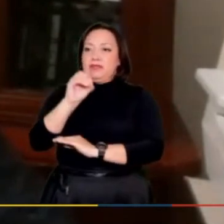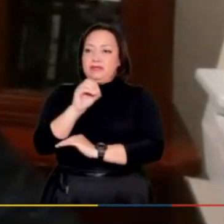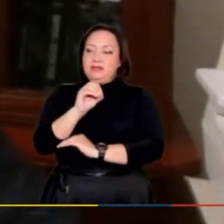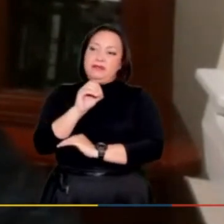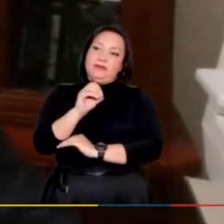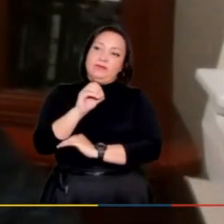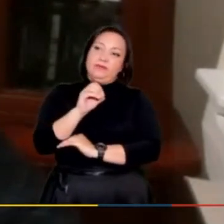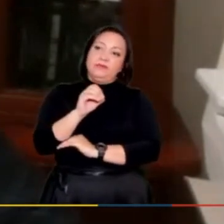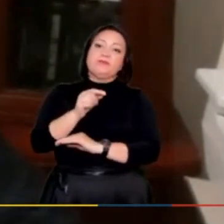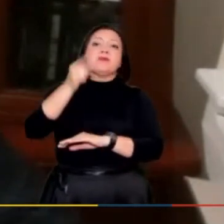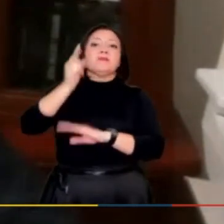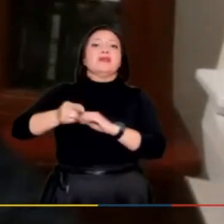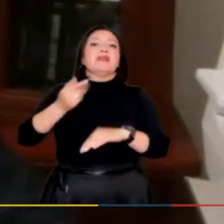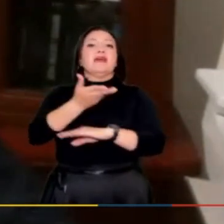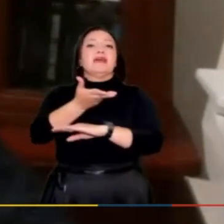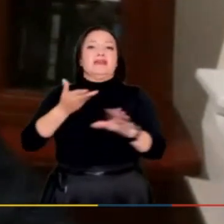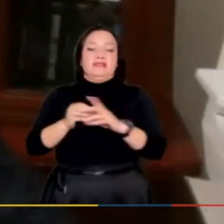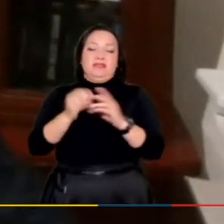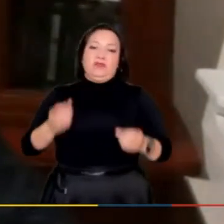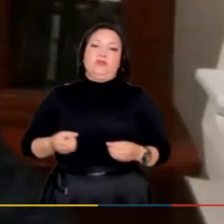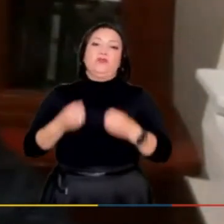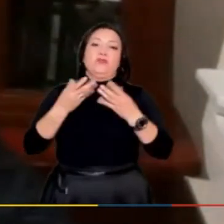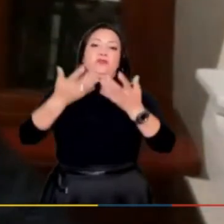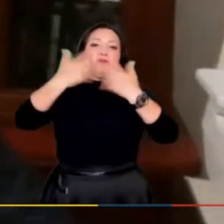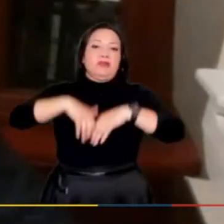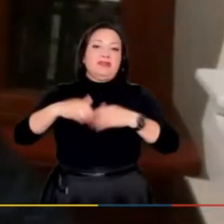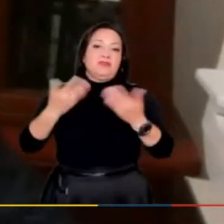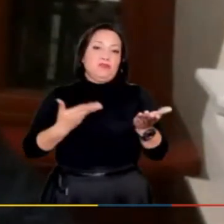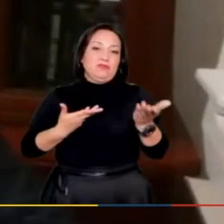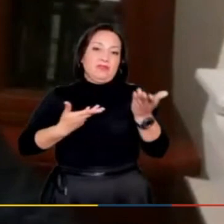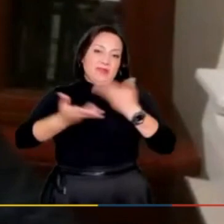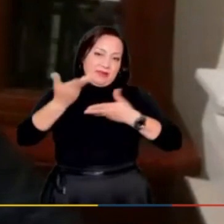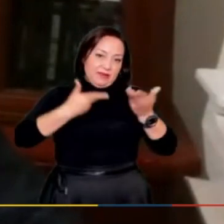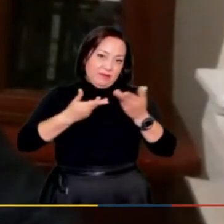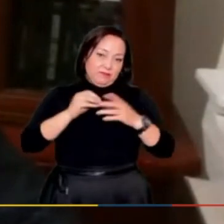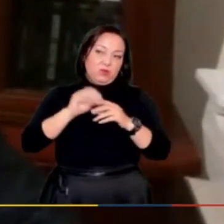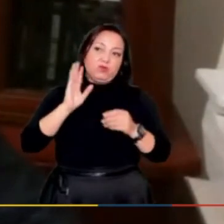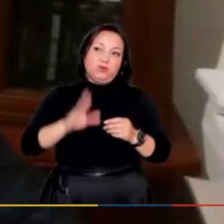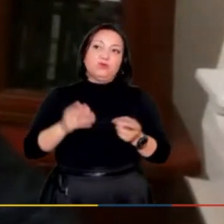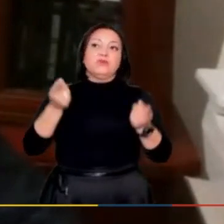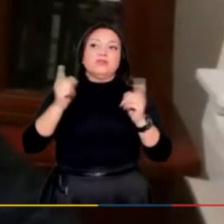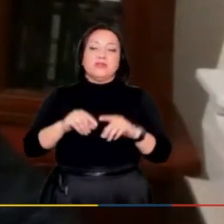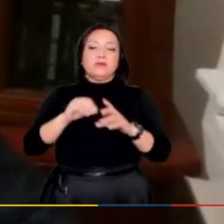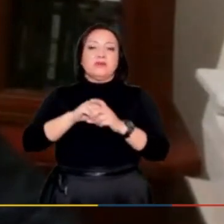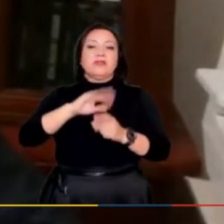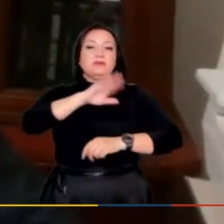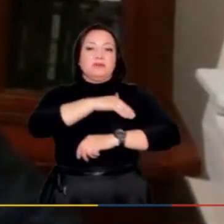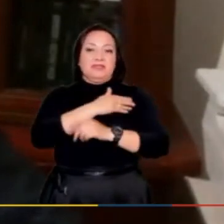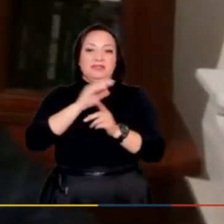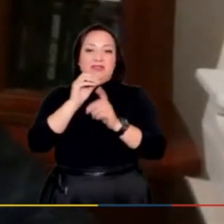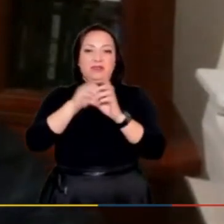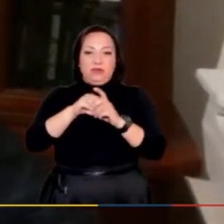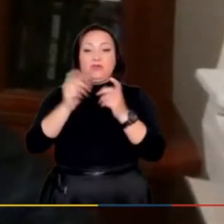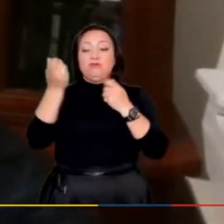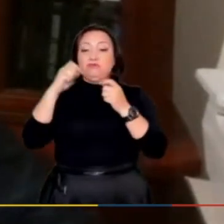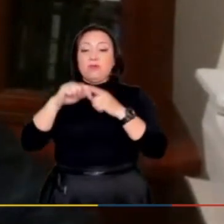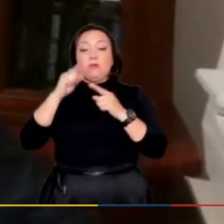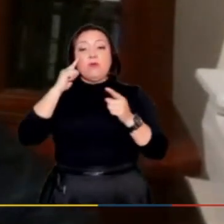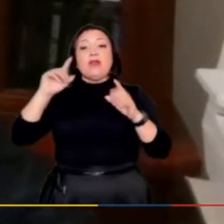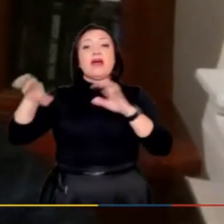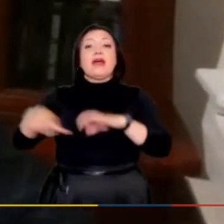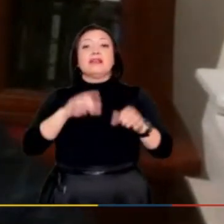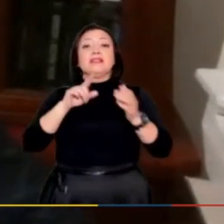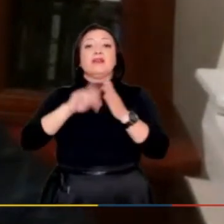el deber de exigir y brindar las operaciones de cambio y el deber de suministrar información para la prevención de actividades ilícitas por parte de